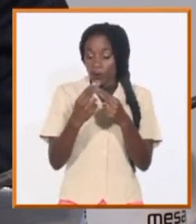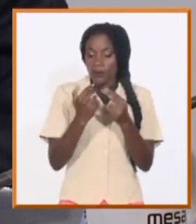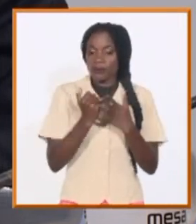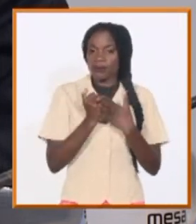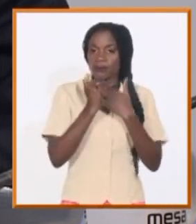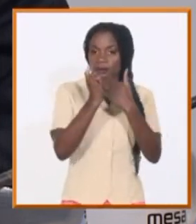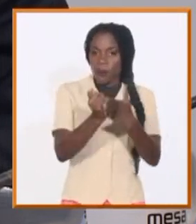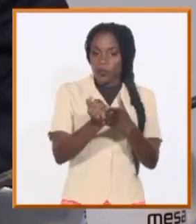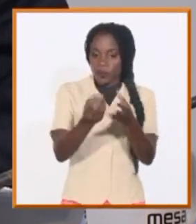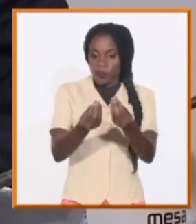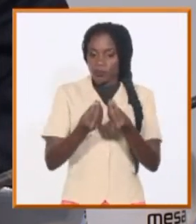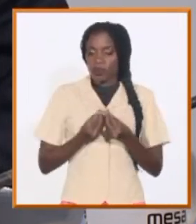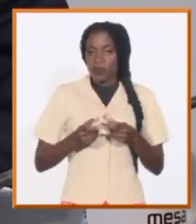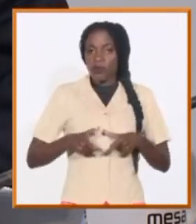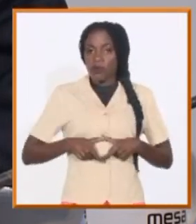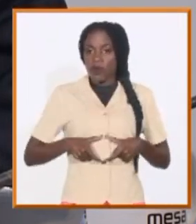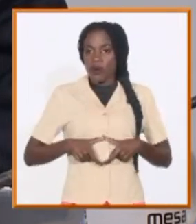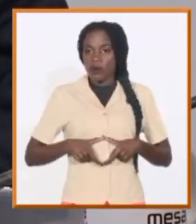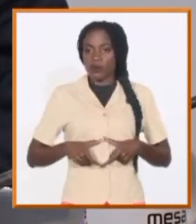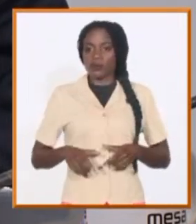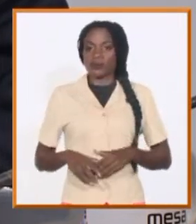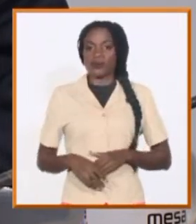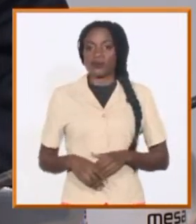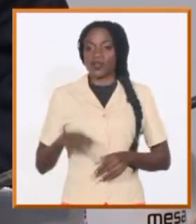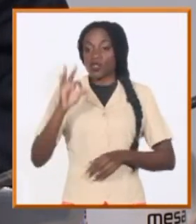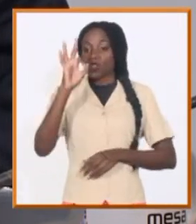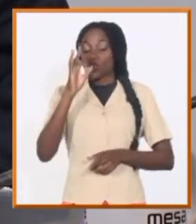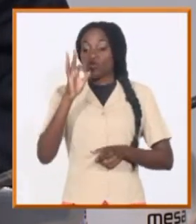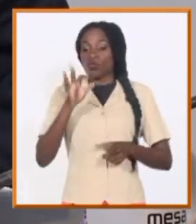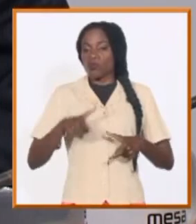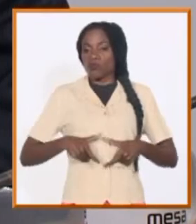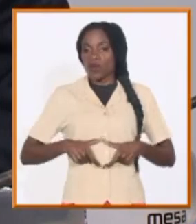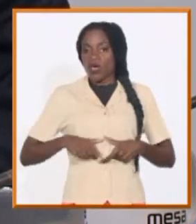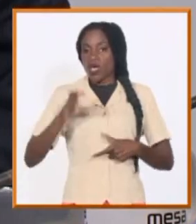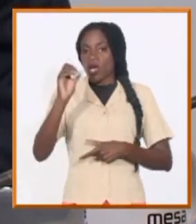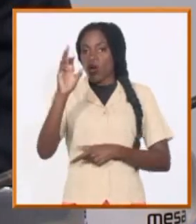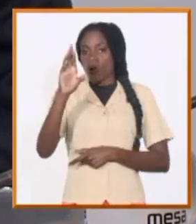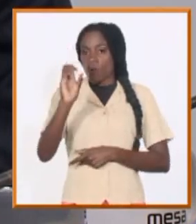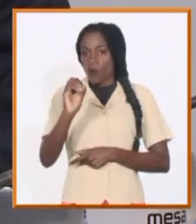aportan al medallero 8 medallas de oro.